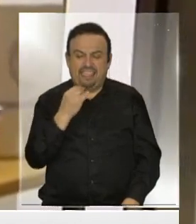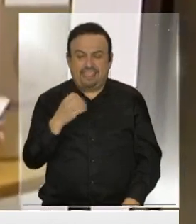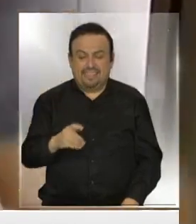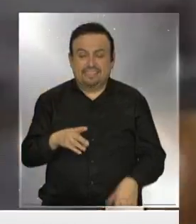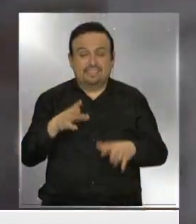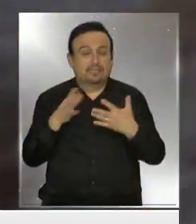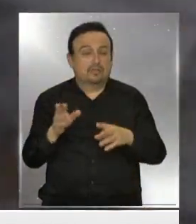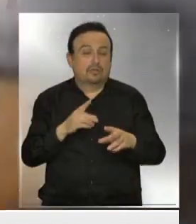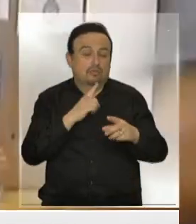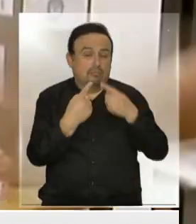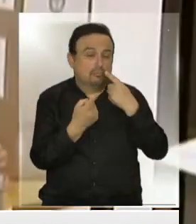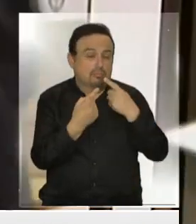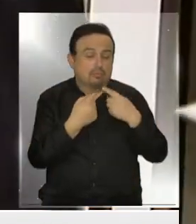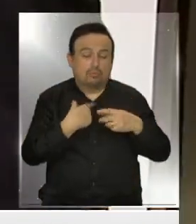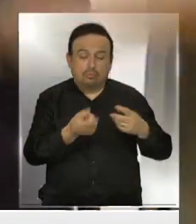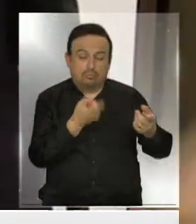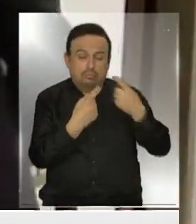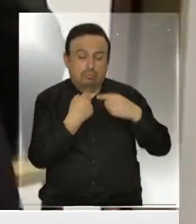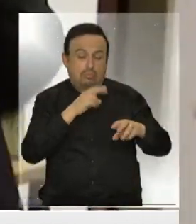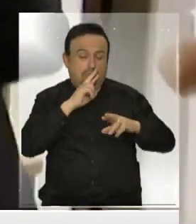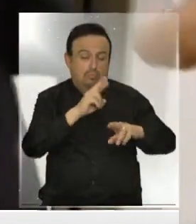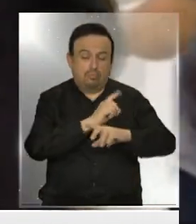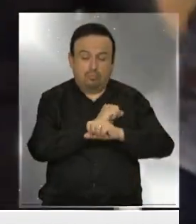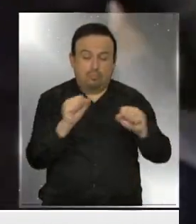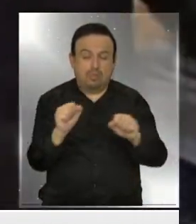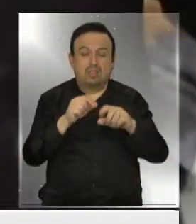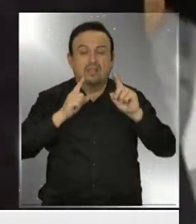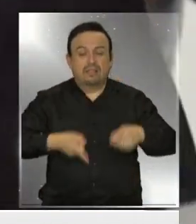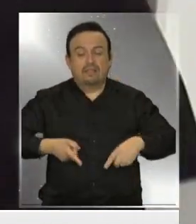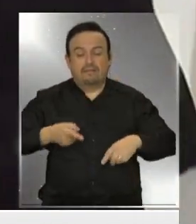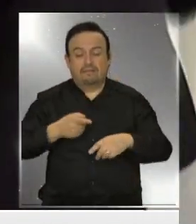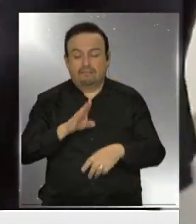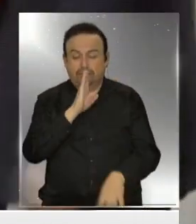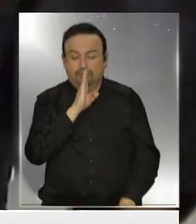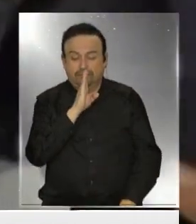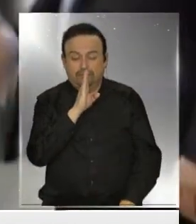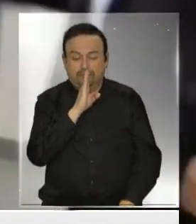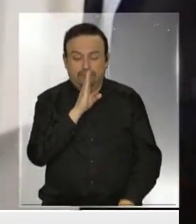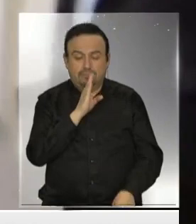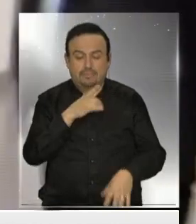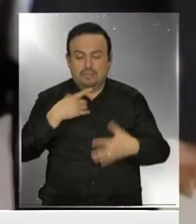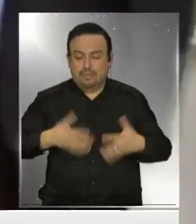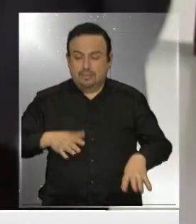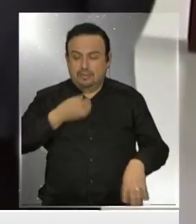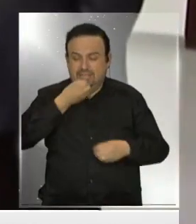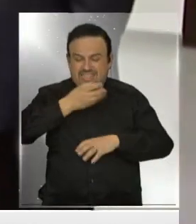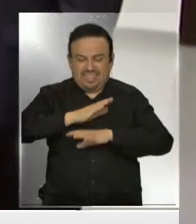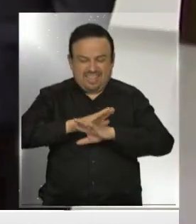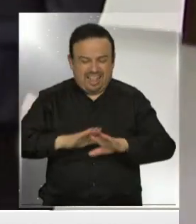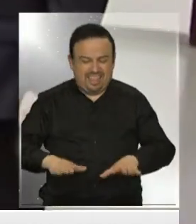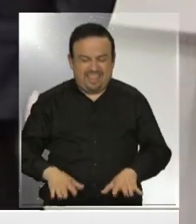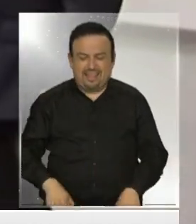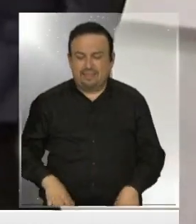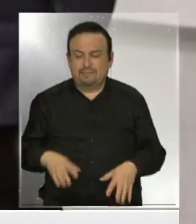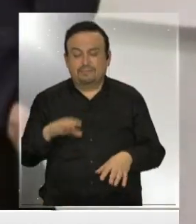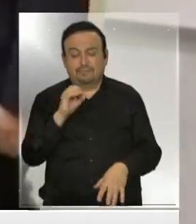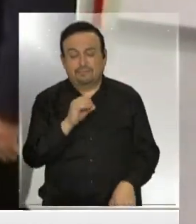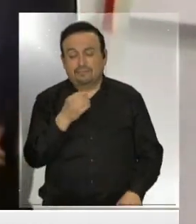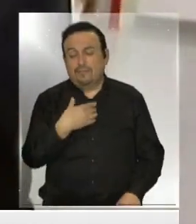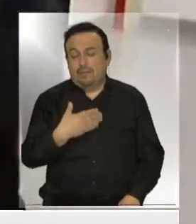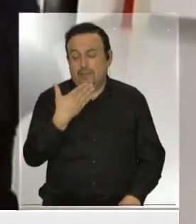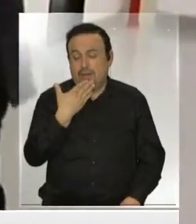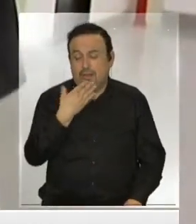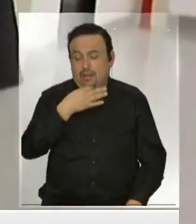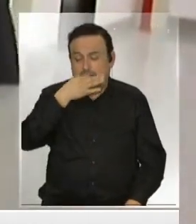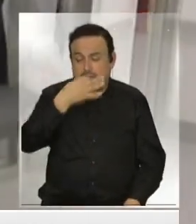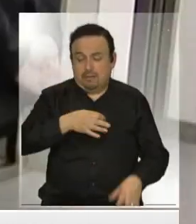muchas preguntas porque recordemos que estamos en veda electoral. Los candidatos no pueden hacer declaraciones de campaña, pero dijo